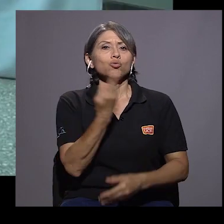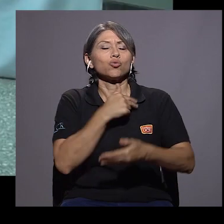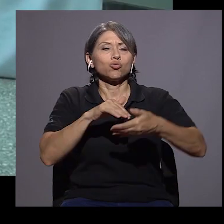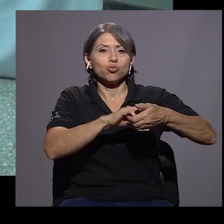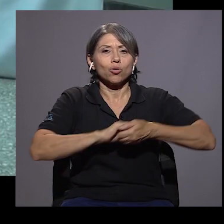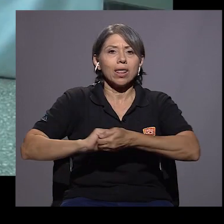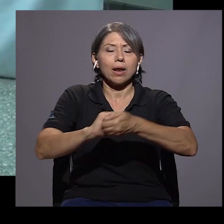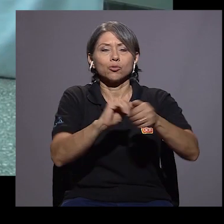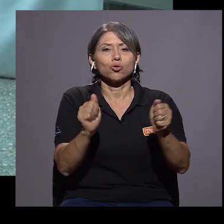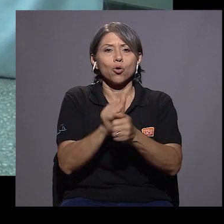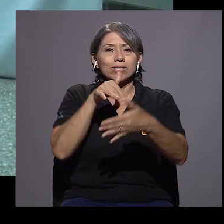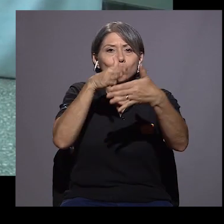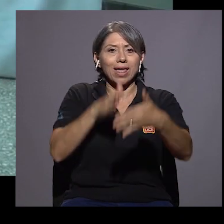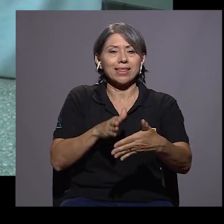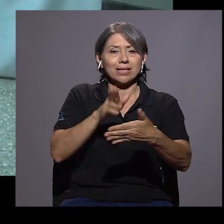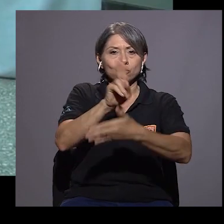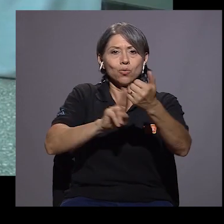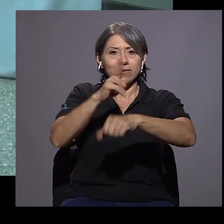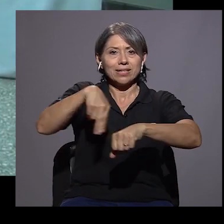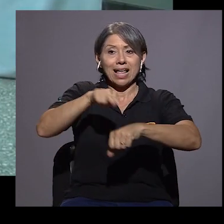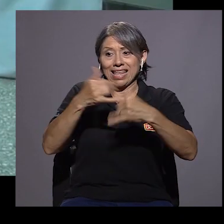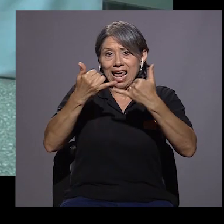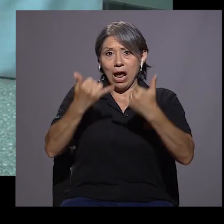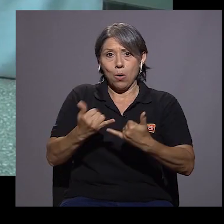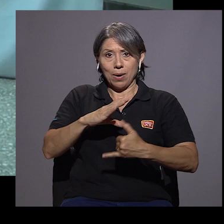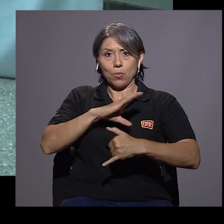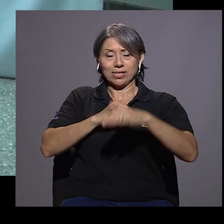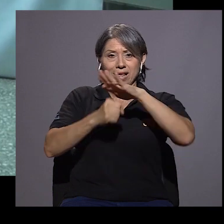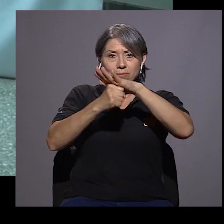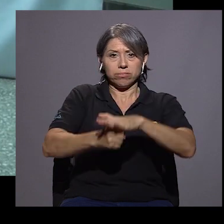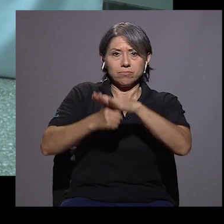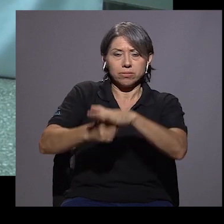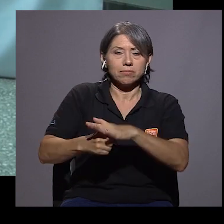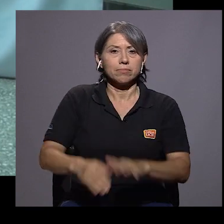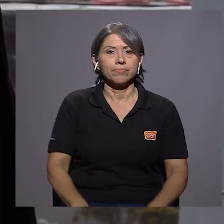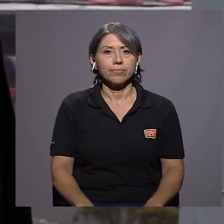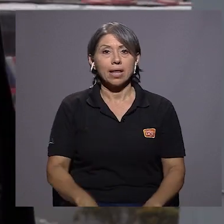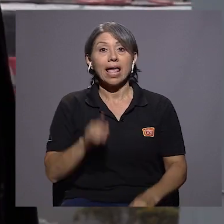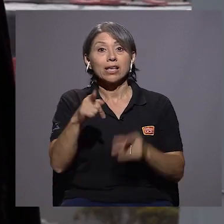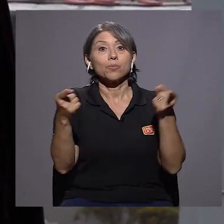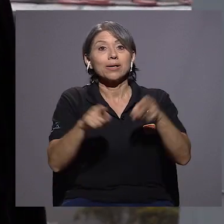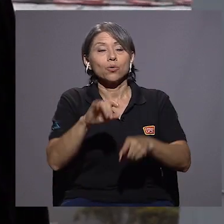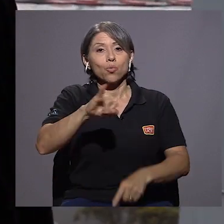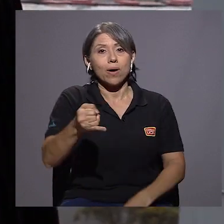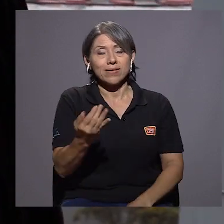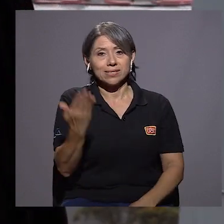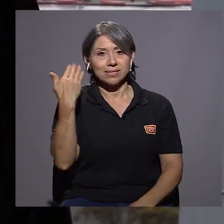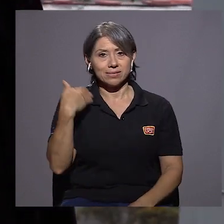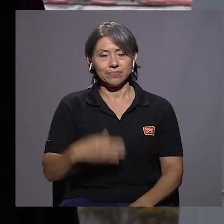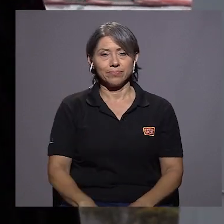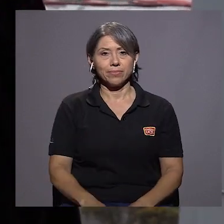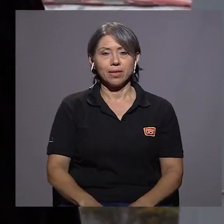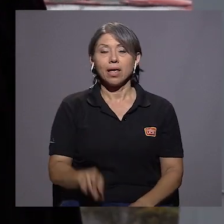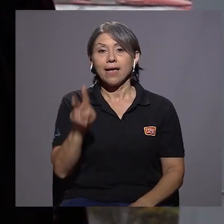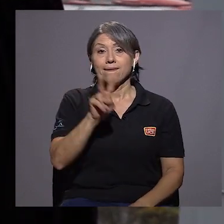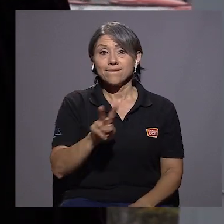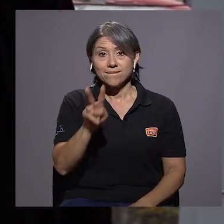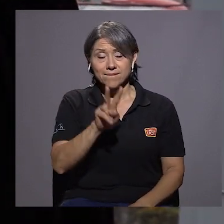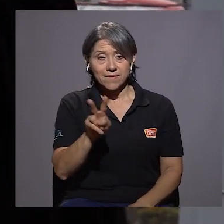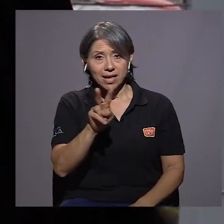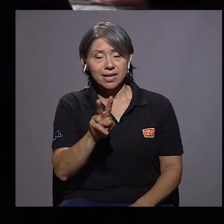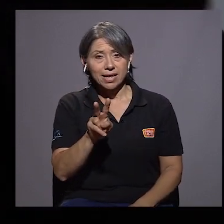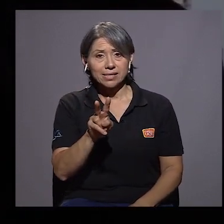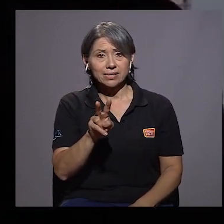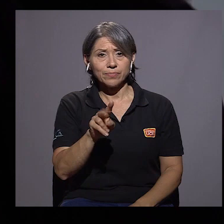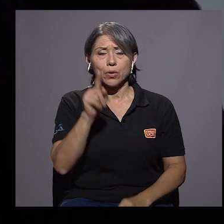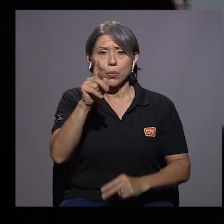Nos solidarizamos con los estudiantes de la UNA que están siendo reprimidos por la fuerza pública. Ok, eso pasó el jueves. El día